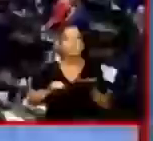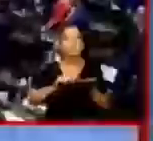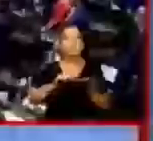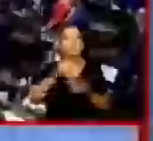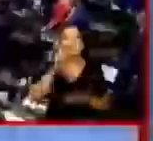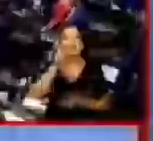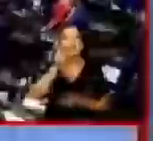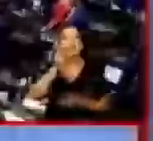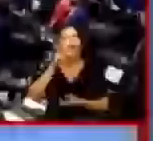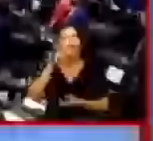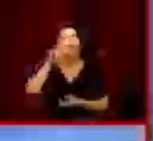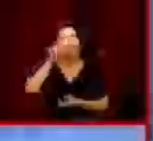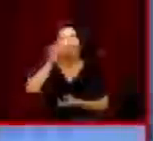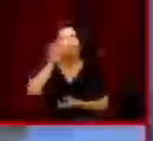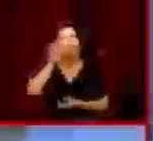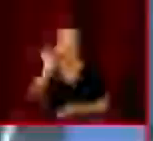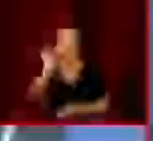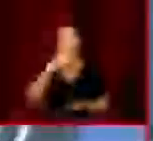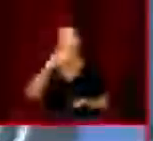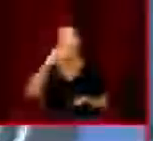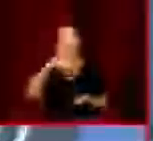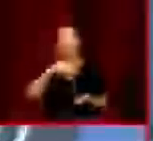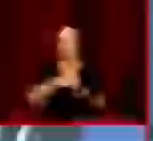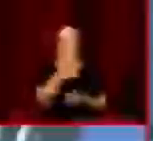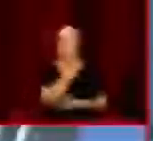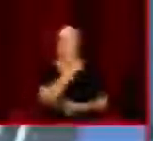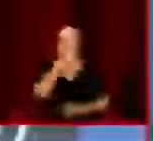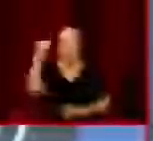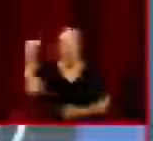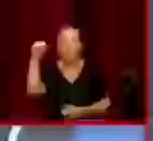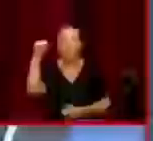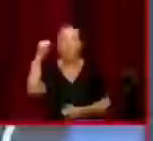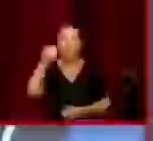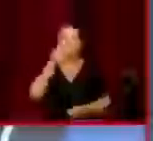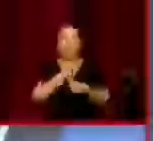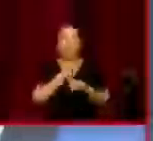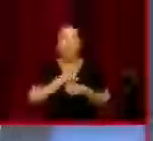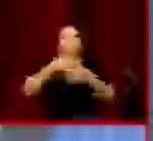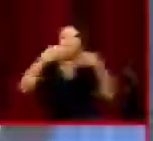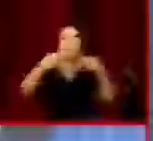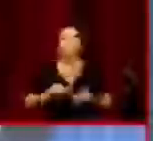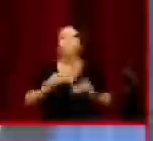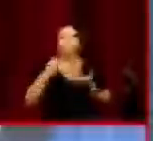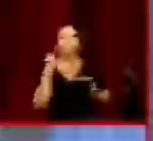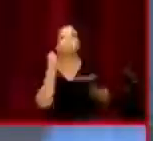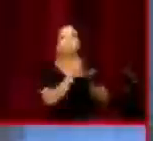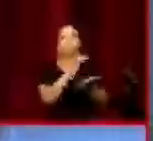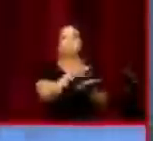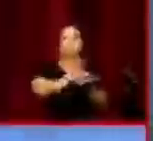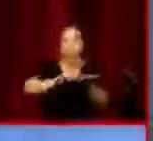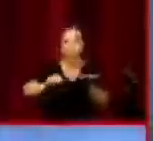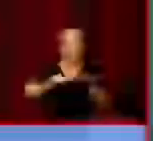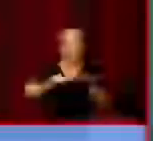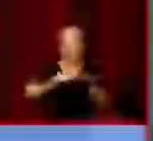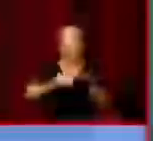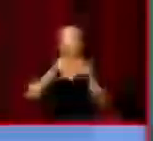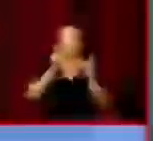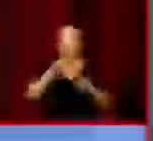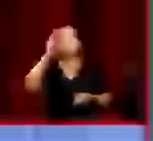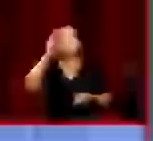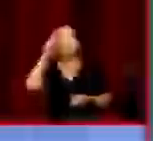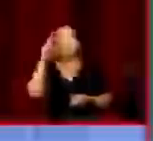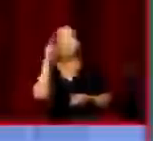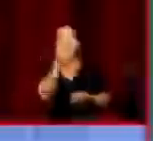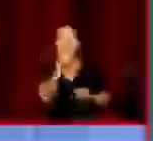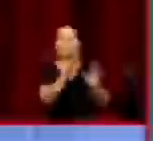o compartir el costo político con el gobierno. Bueno, creo que el perro puede tener pulgas y piojos a la vez. Es decir, puede ser una discusión por los